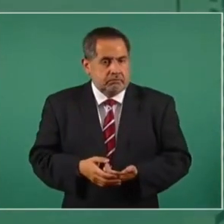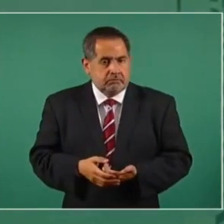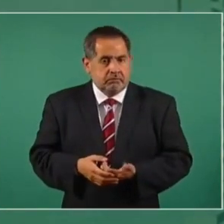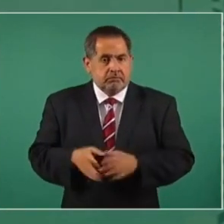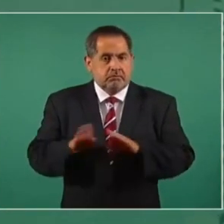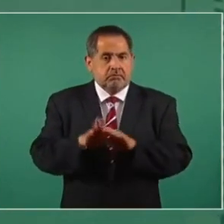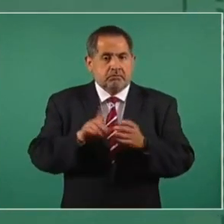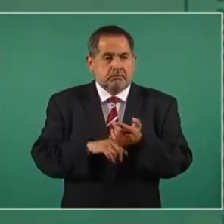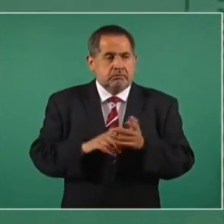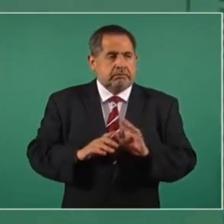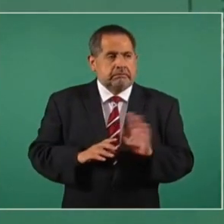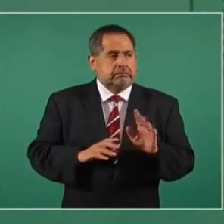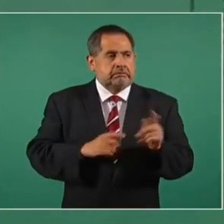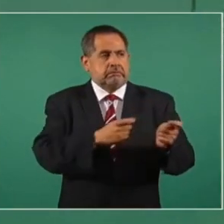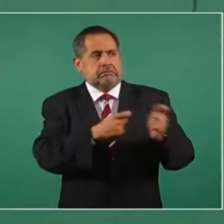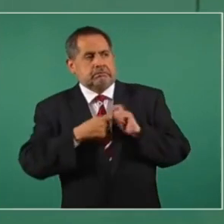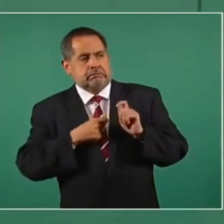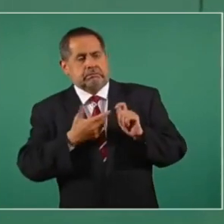ya no les entreguen